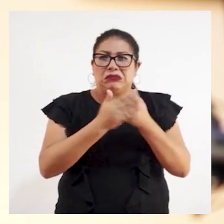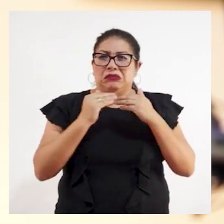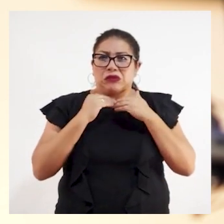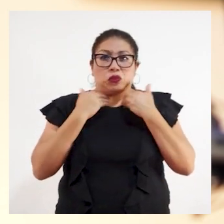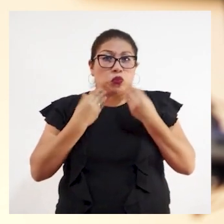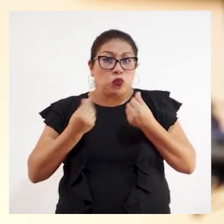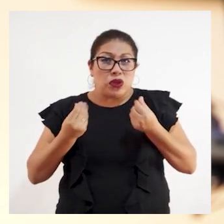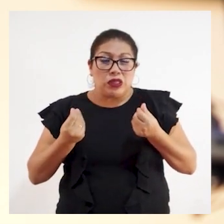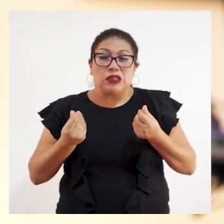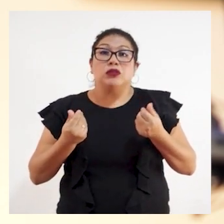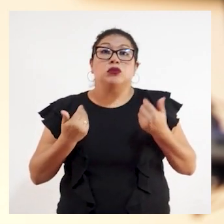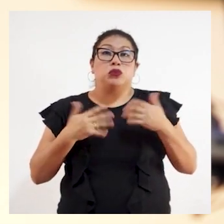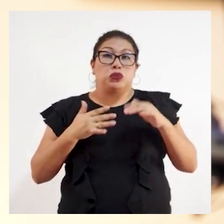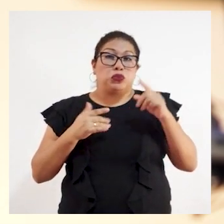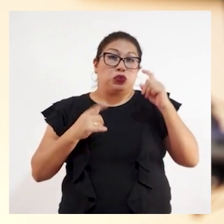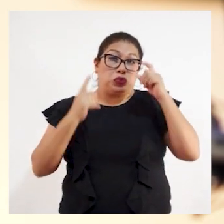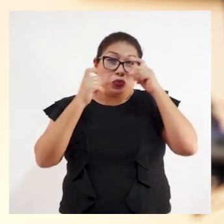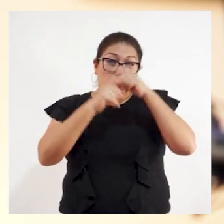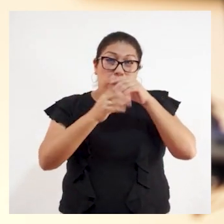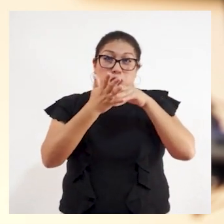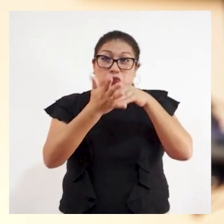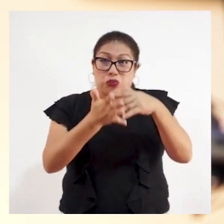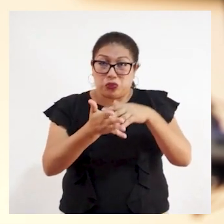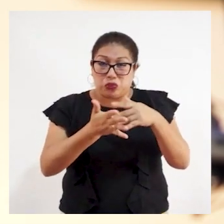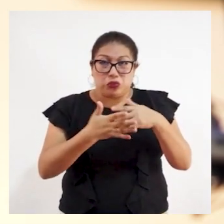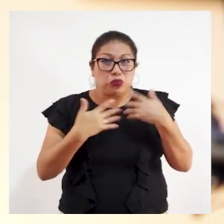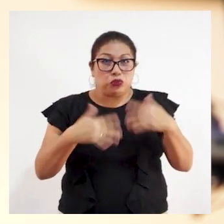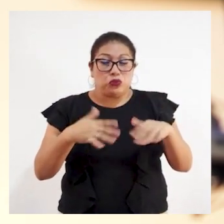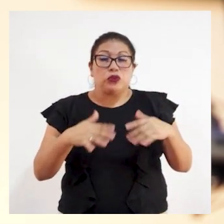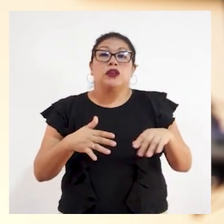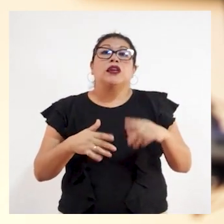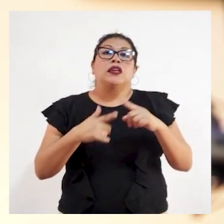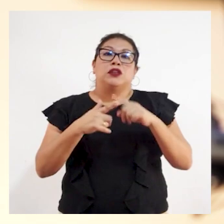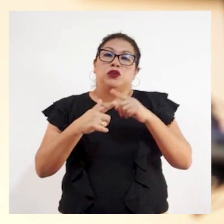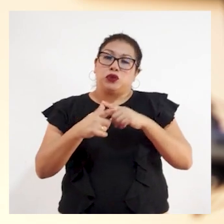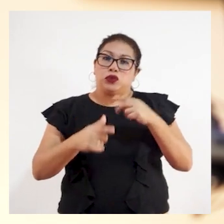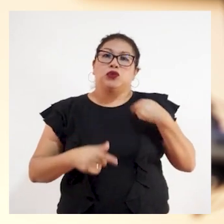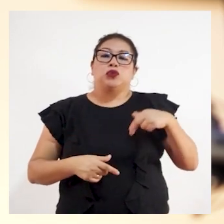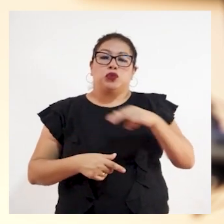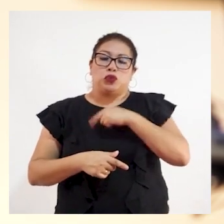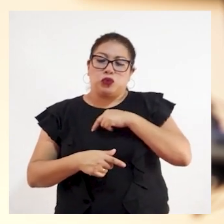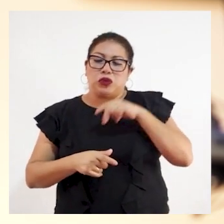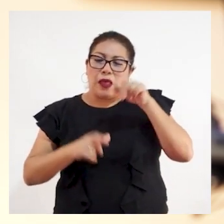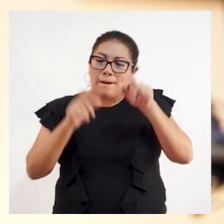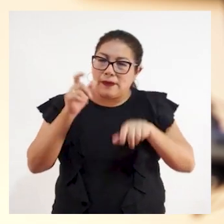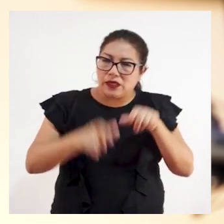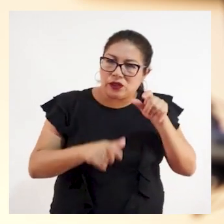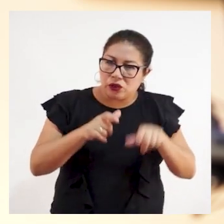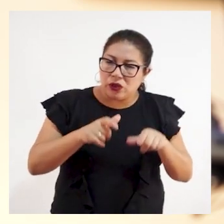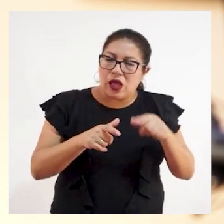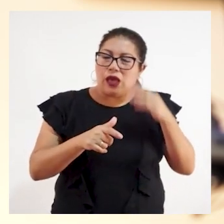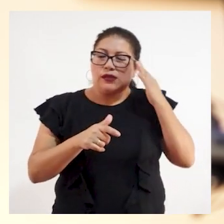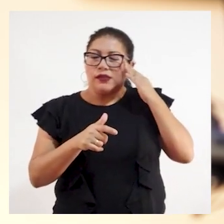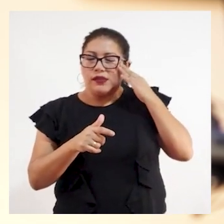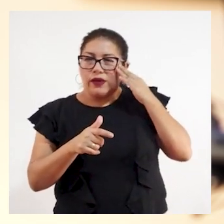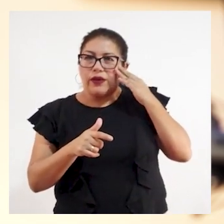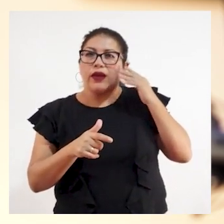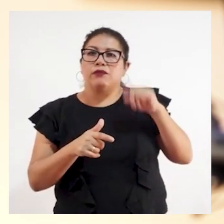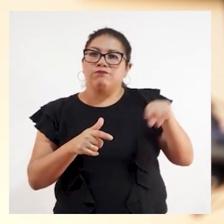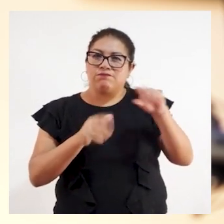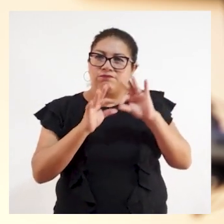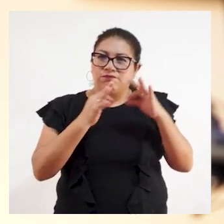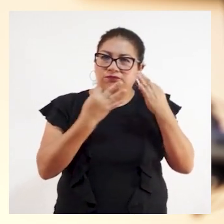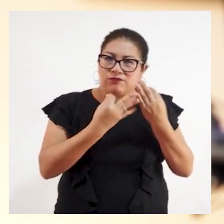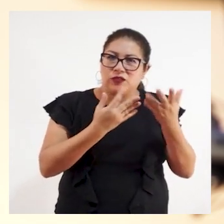en especial aquellos que se encuentran en situación de vulnerabilidad, entendiendo entonces las personas, las familias que